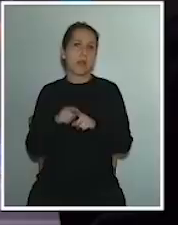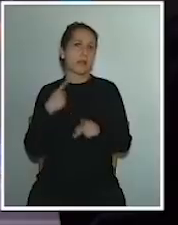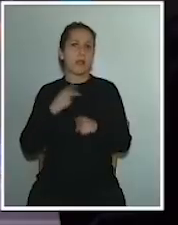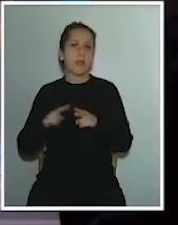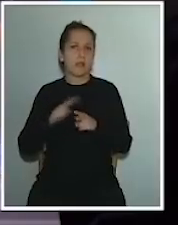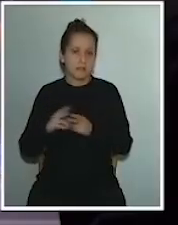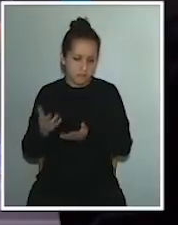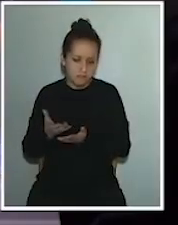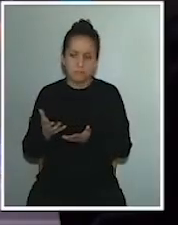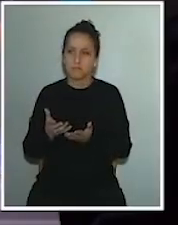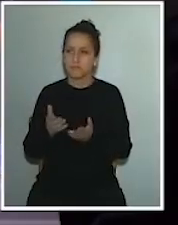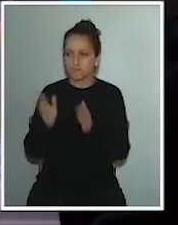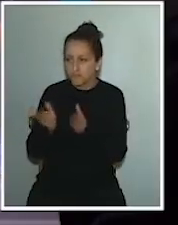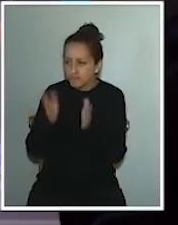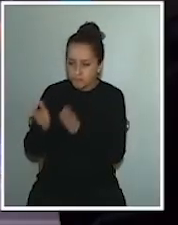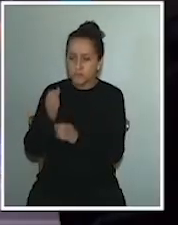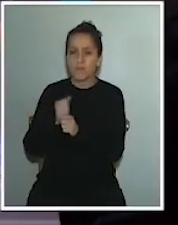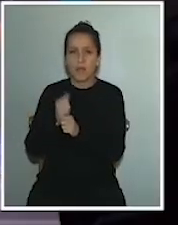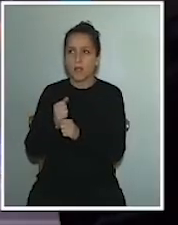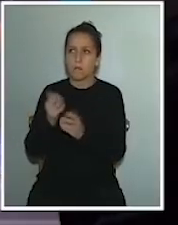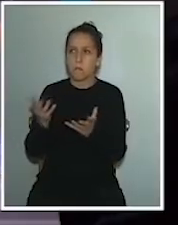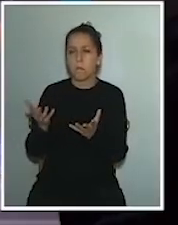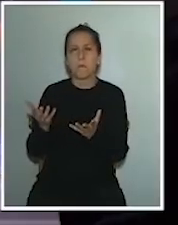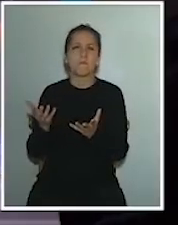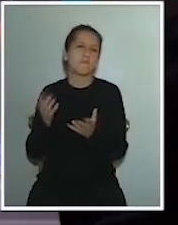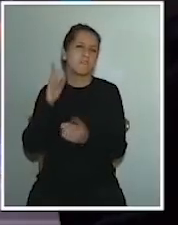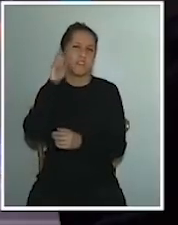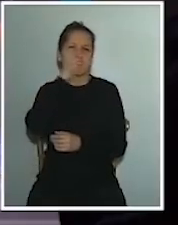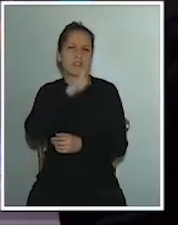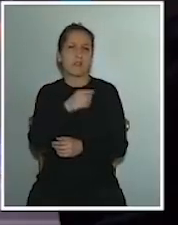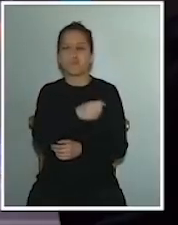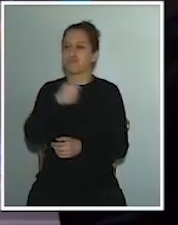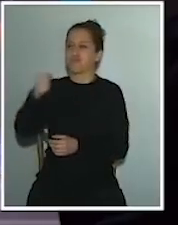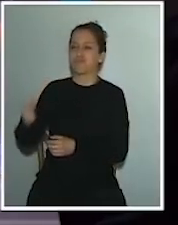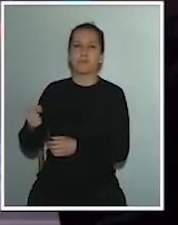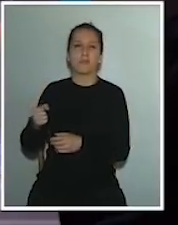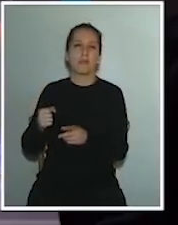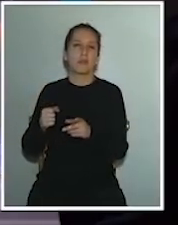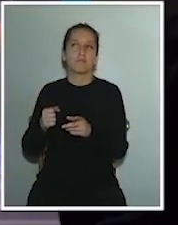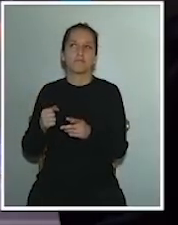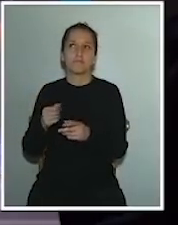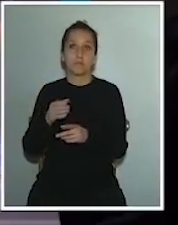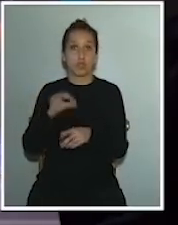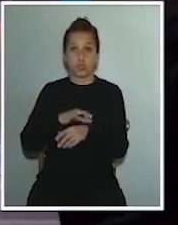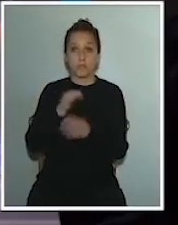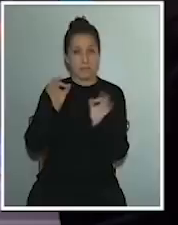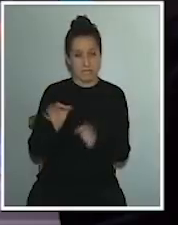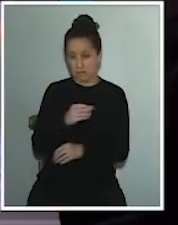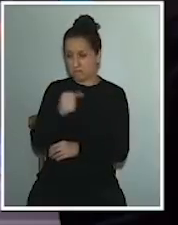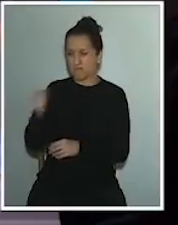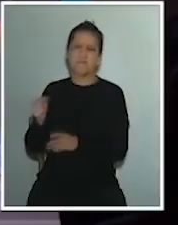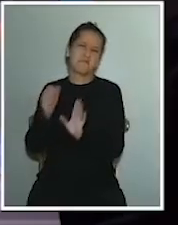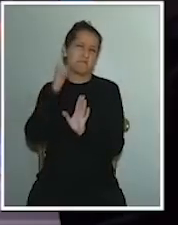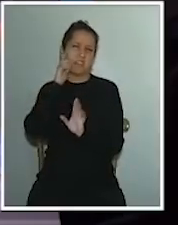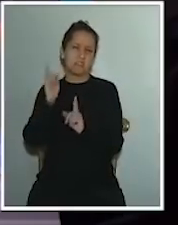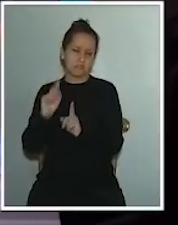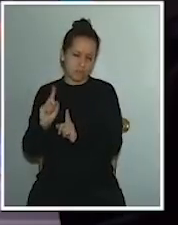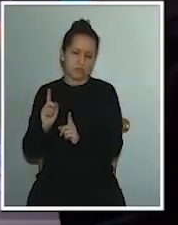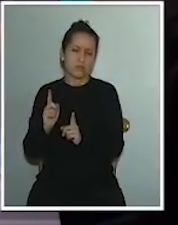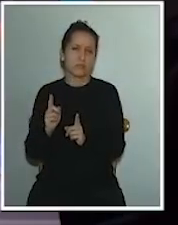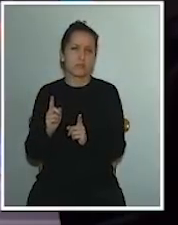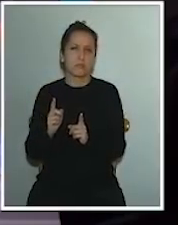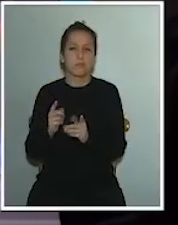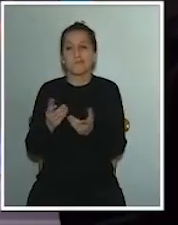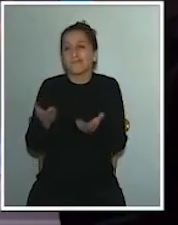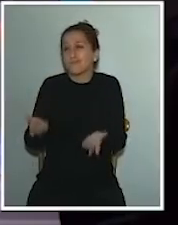para poder atender bien a las personas por lo tanto hacer una solución entre comillas parches porque no le voy a estar pudiendo dar aunque quisiera